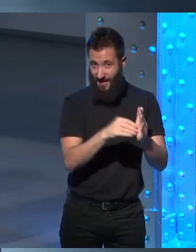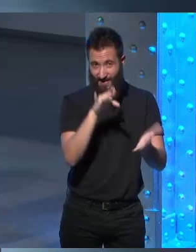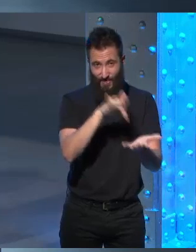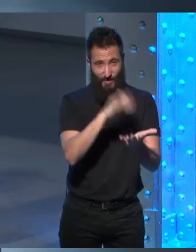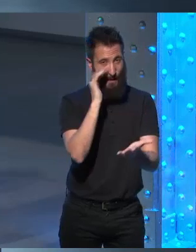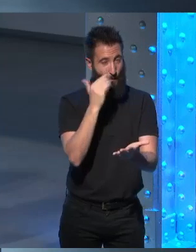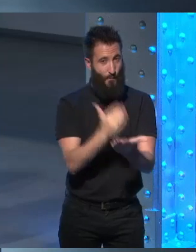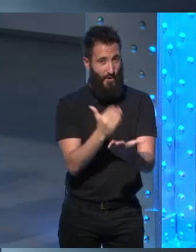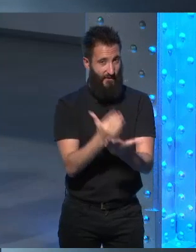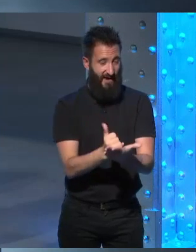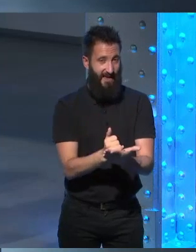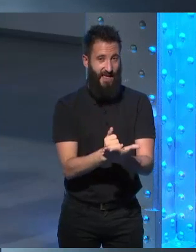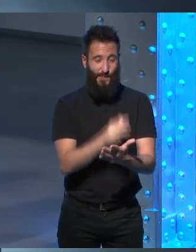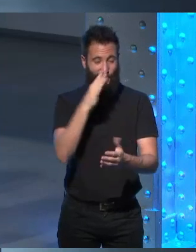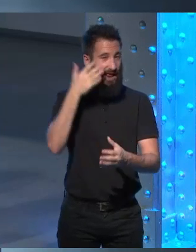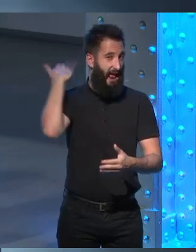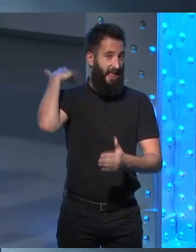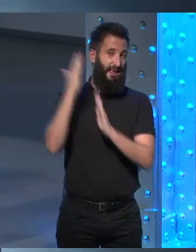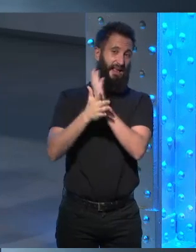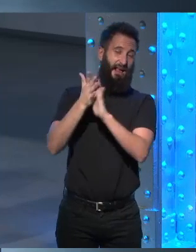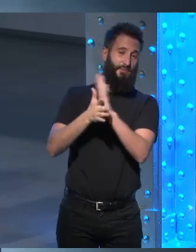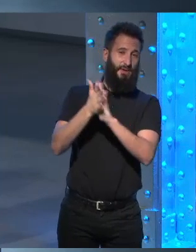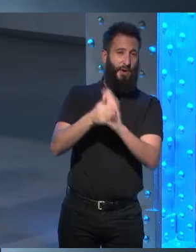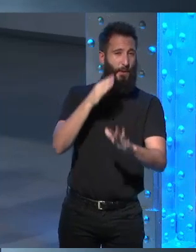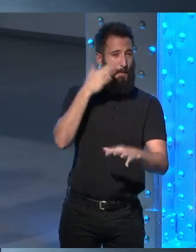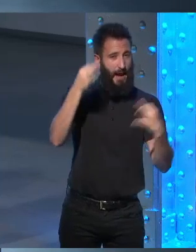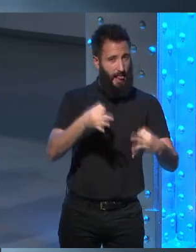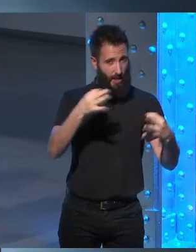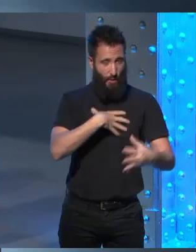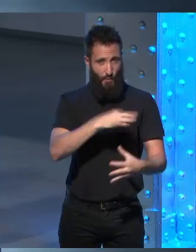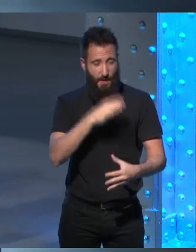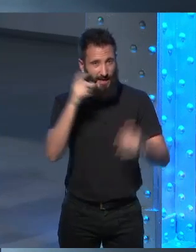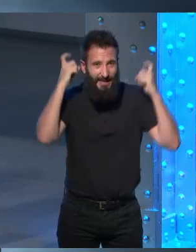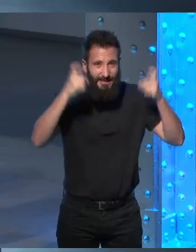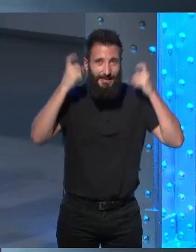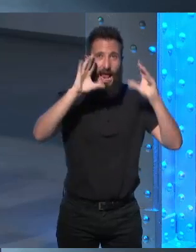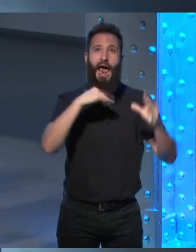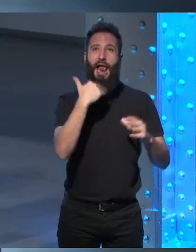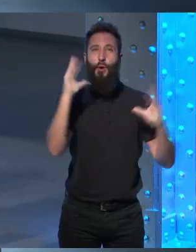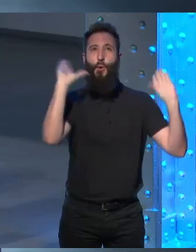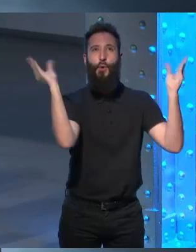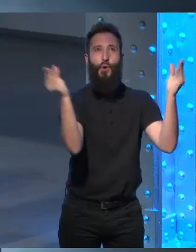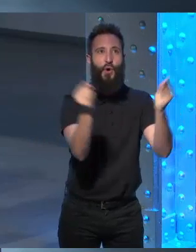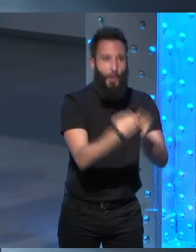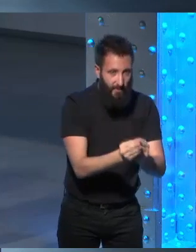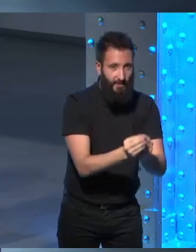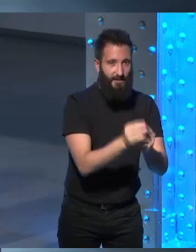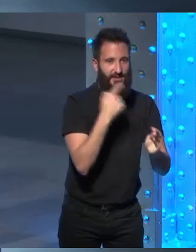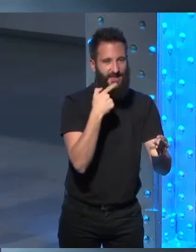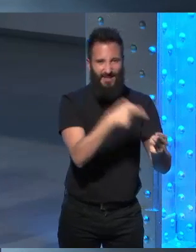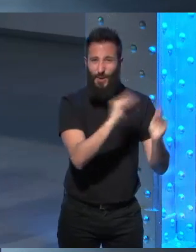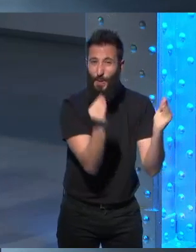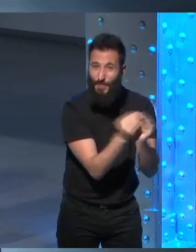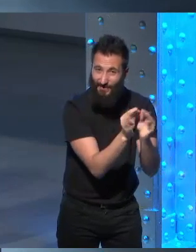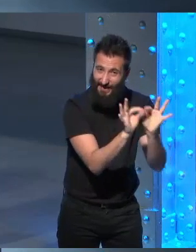de uno de los peligros de los que hablábamos antes, ¿no? De cómo una pretendida simplificación no es una simplificación, sino que es un embarramiento más,